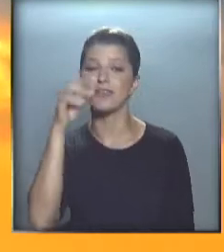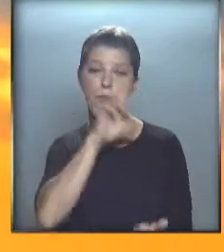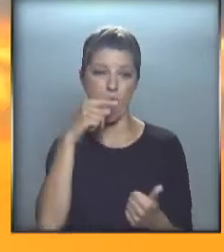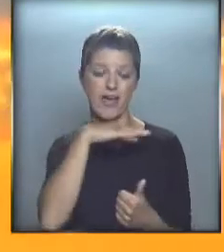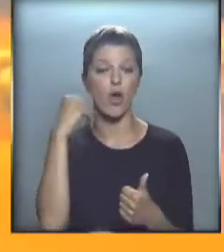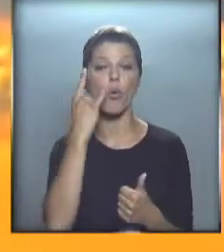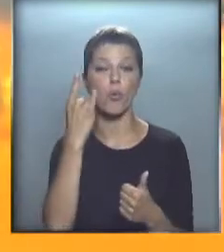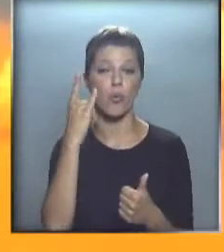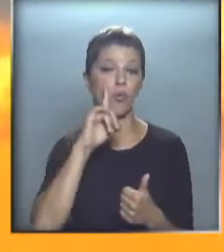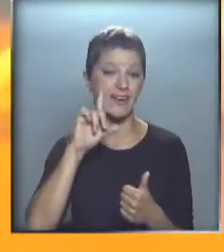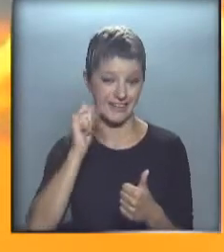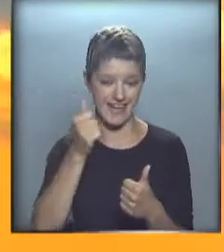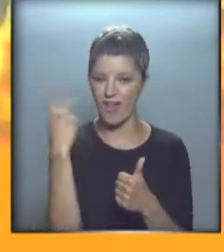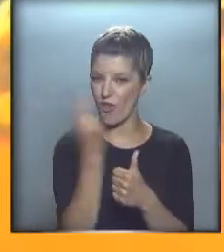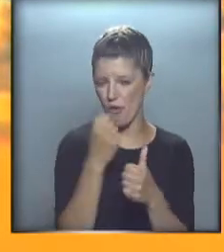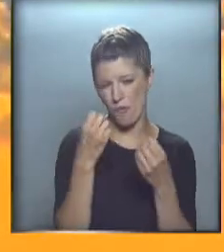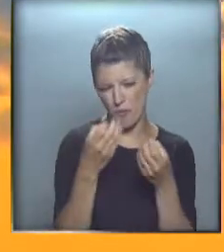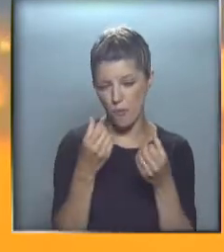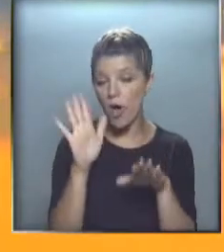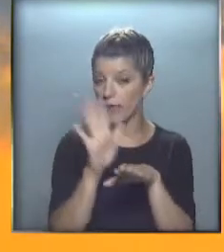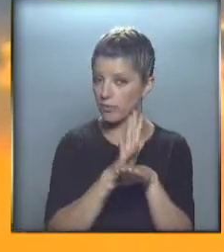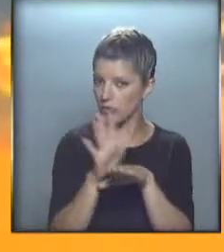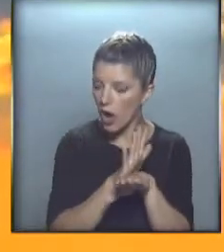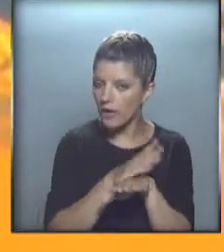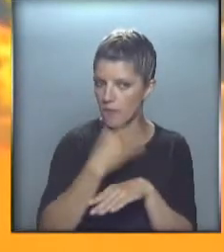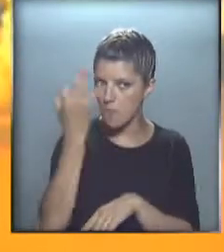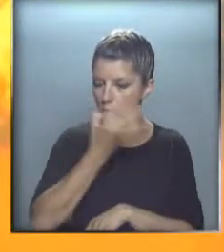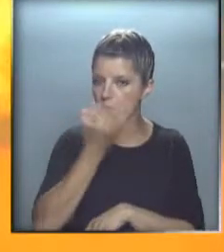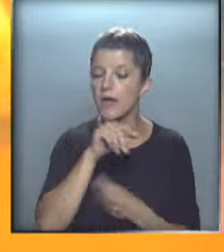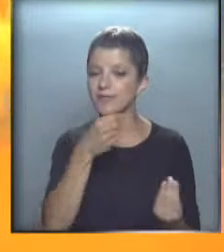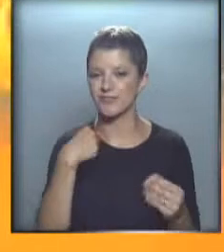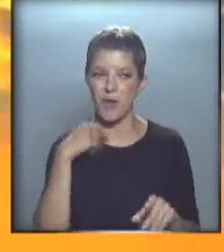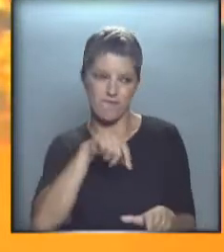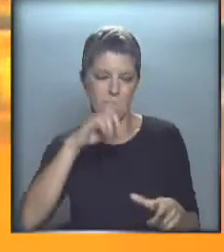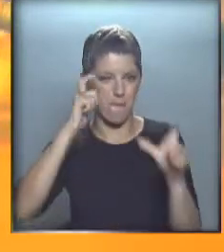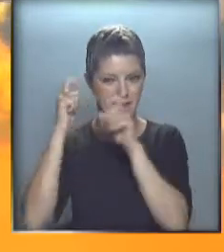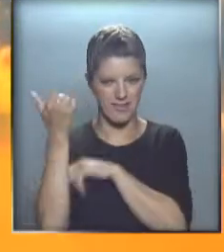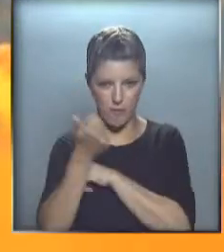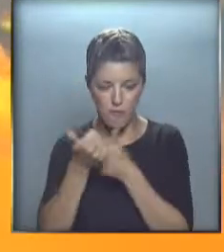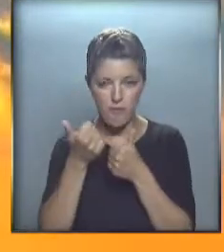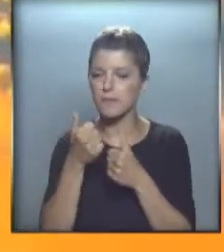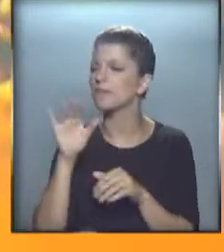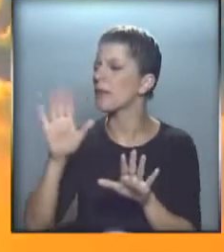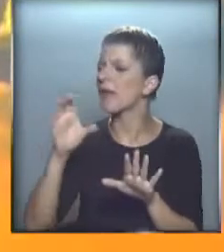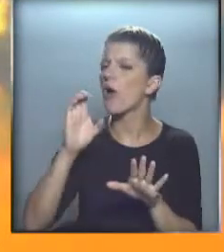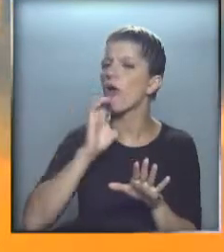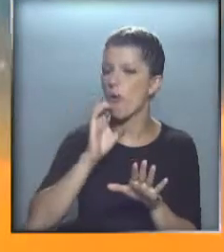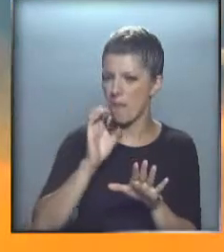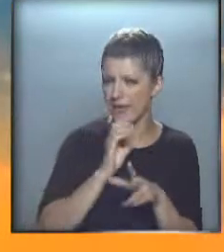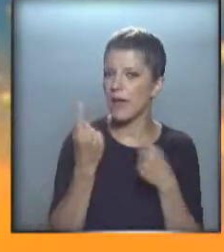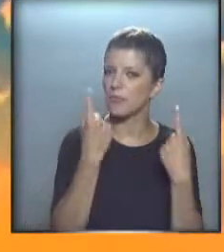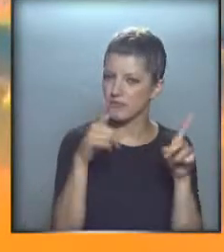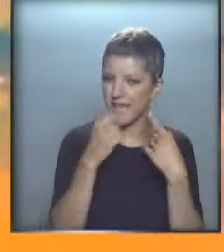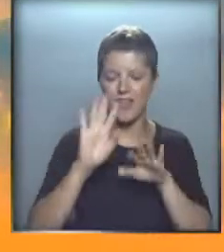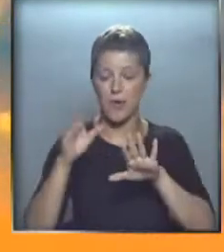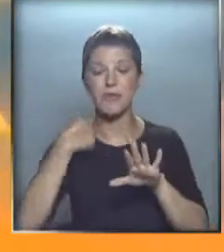grosa. Grosa, son todos increíbles y excelentes personas. Ahora, ¿no es una comedia musical? No, es una comedia.